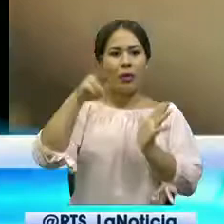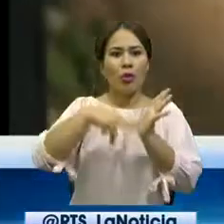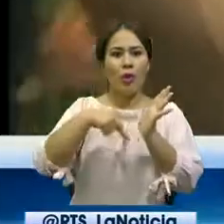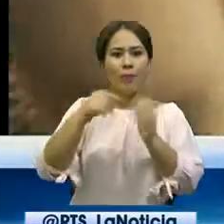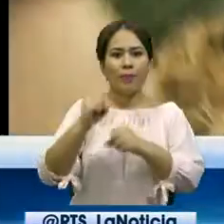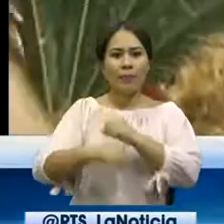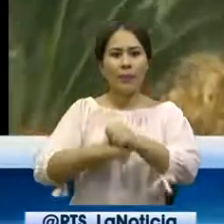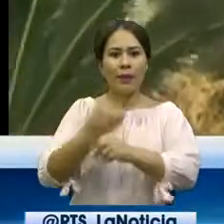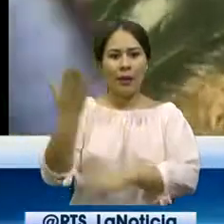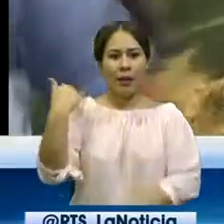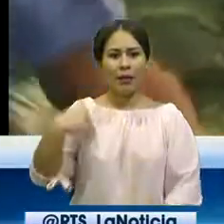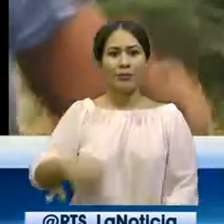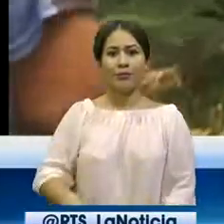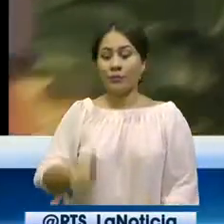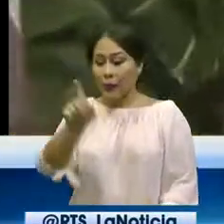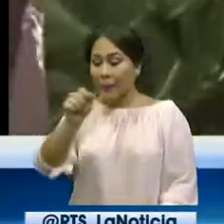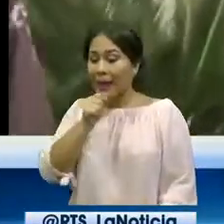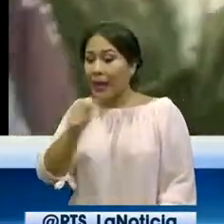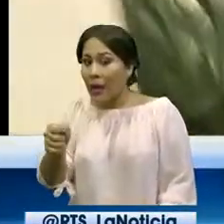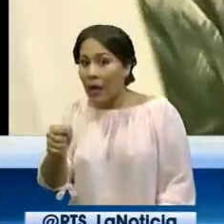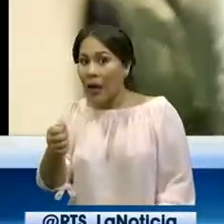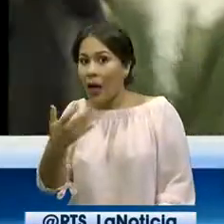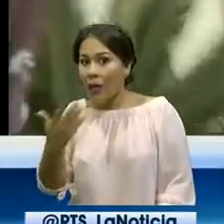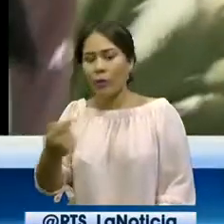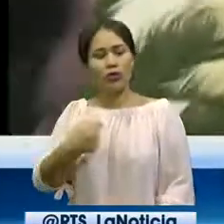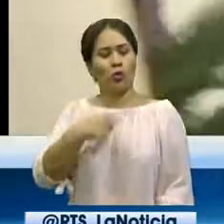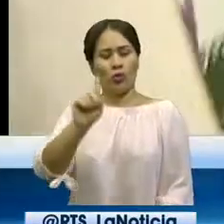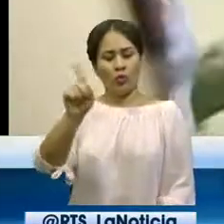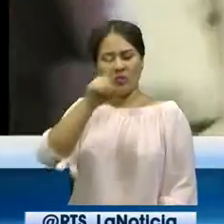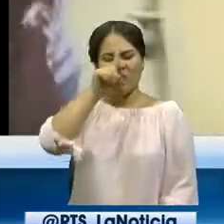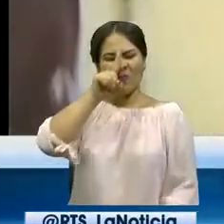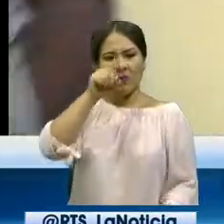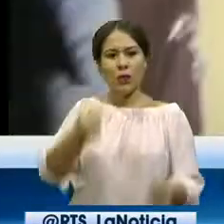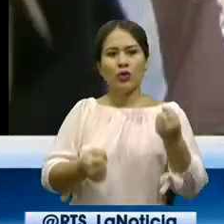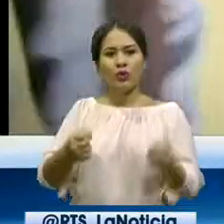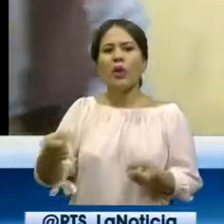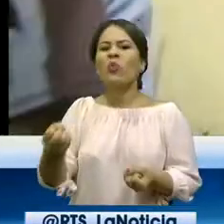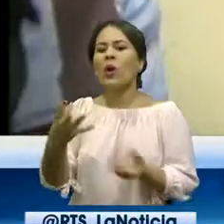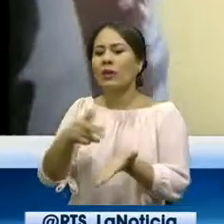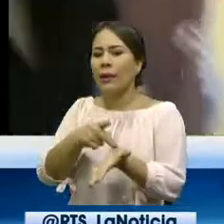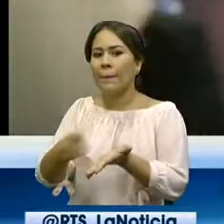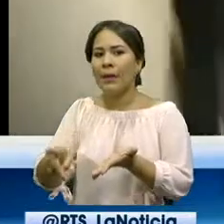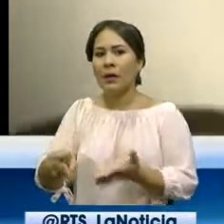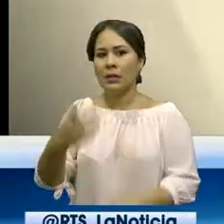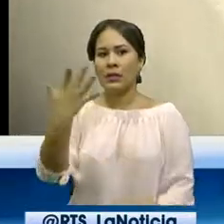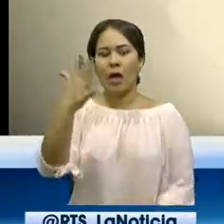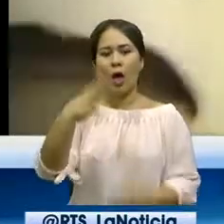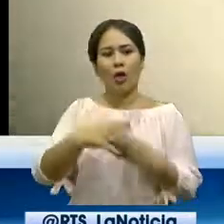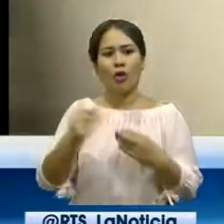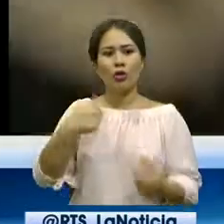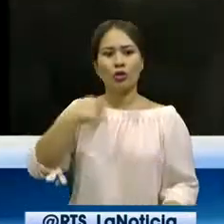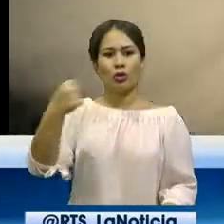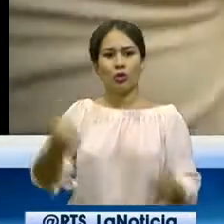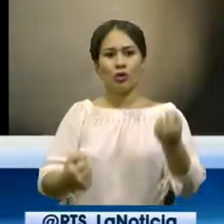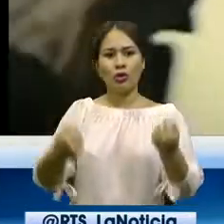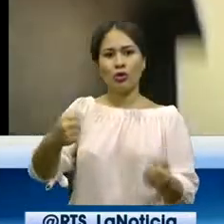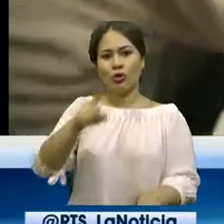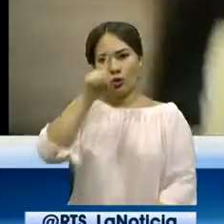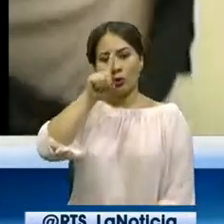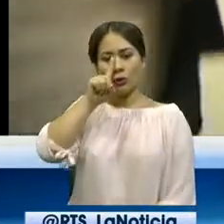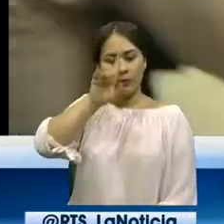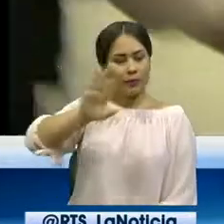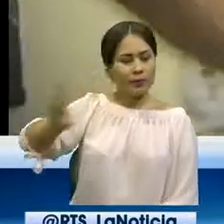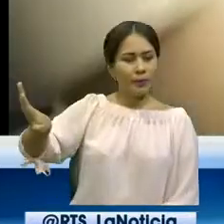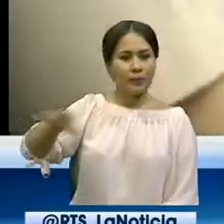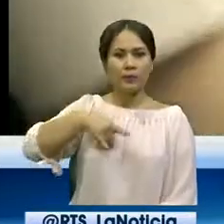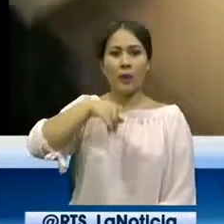la versión de uno de los aprendidos. Era el chofer nomás. ¿Cuánto le pagaban por eso? Carrera de $5 la carrera. Oye. Y el otro prefirió